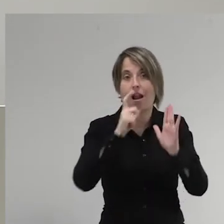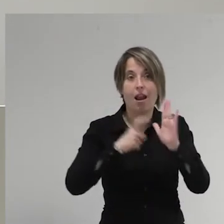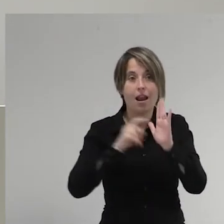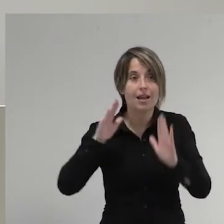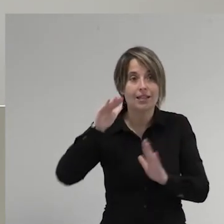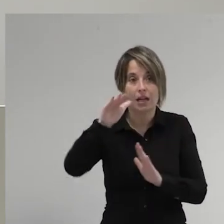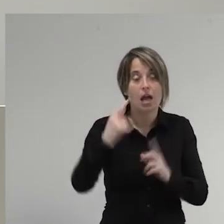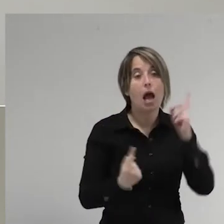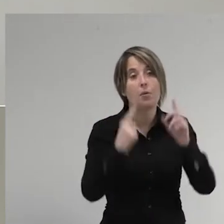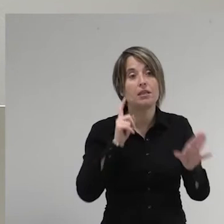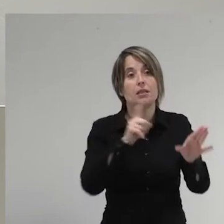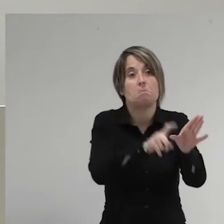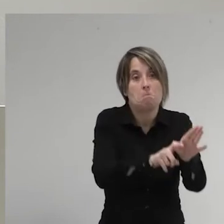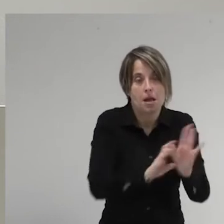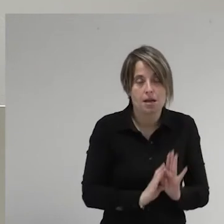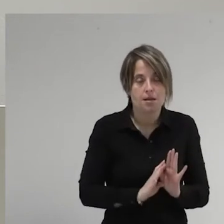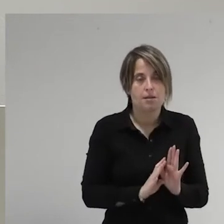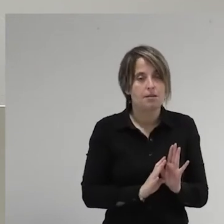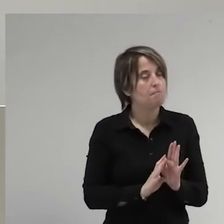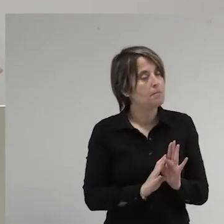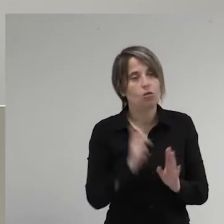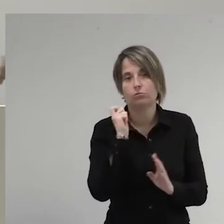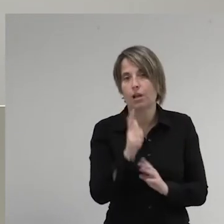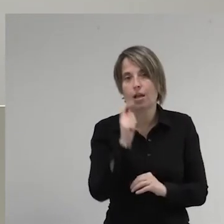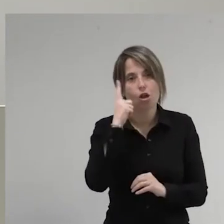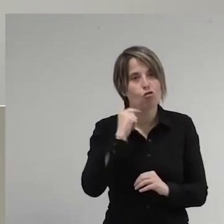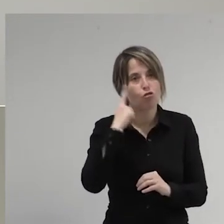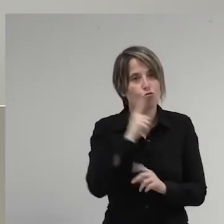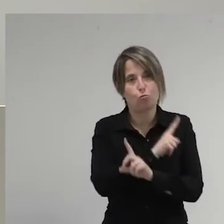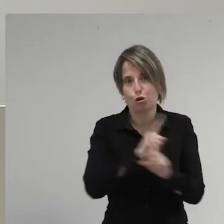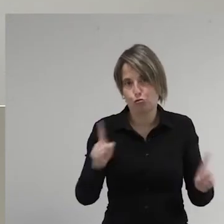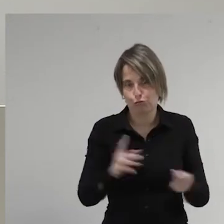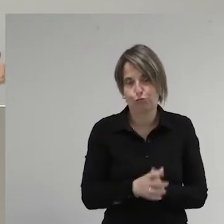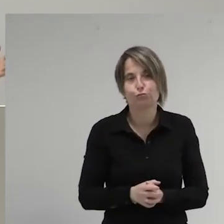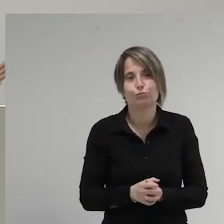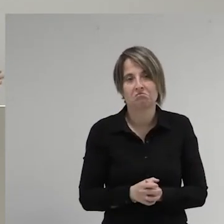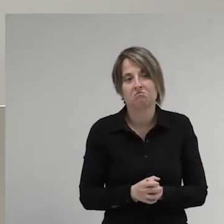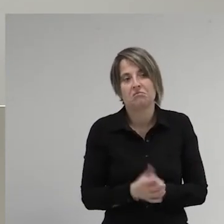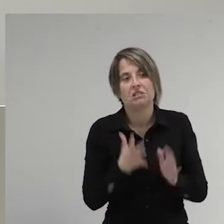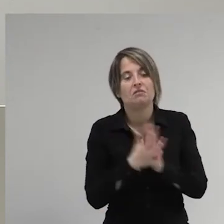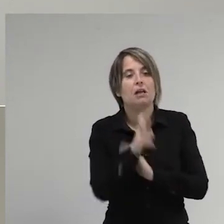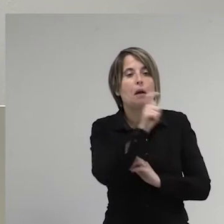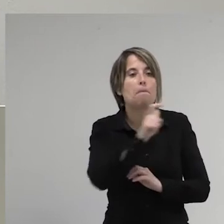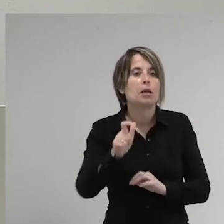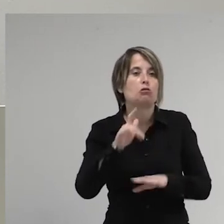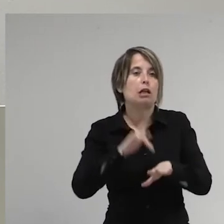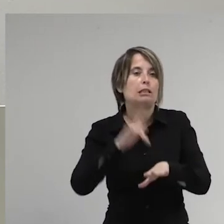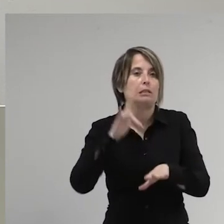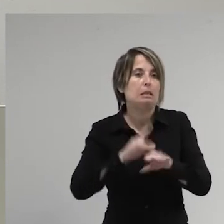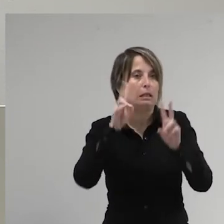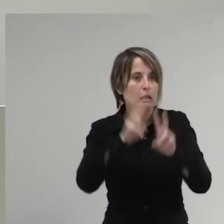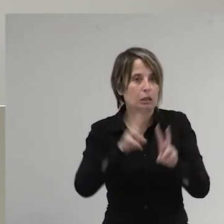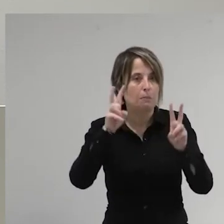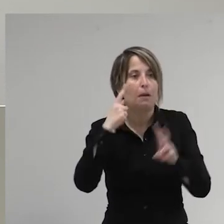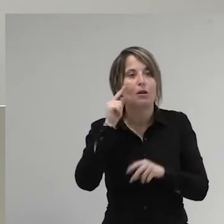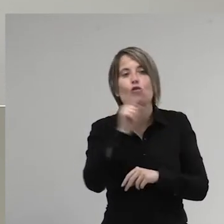a veces va, yo no digo que no, pero no es la dinámica, no es la tendencia general. Es gente que se ha sensibilizado por el tema, pero